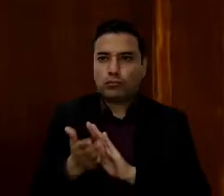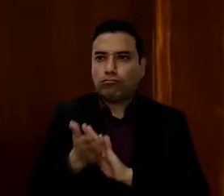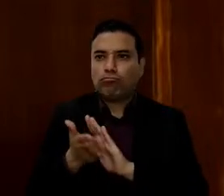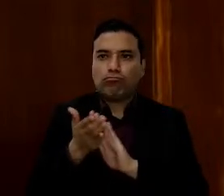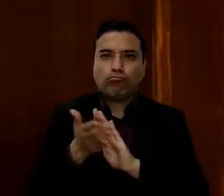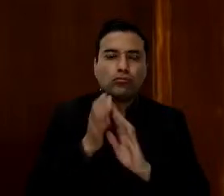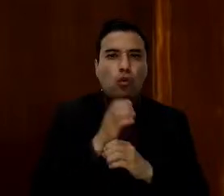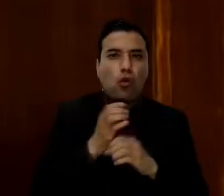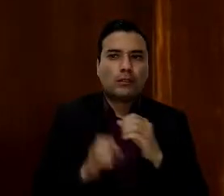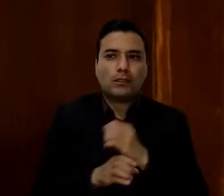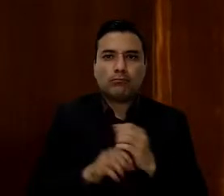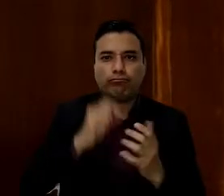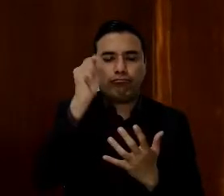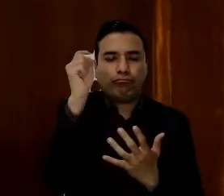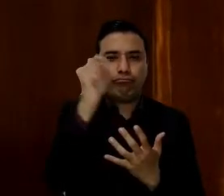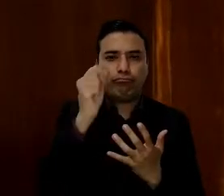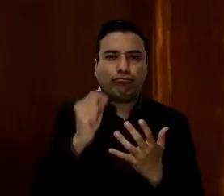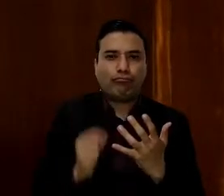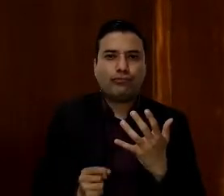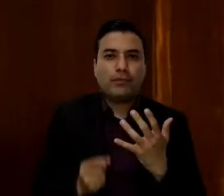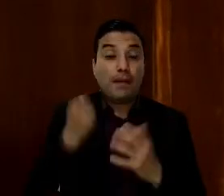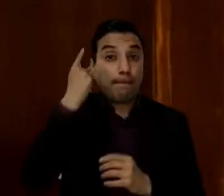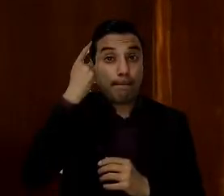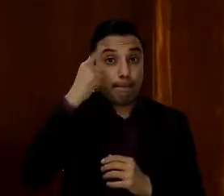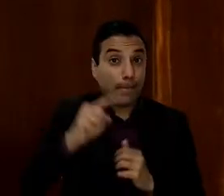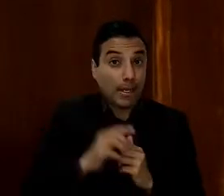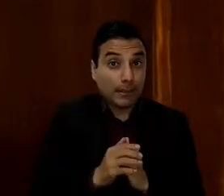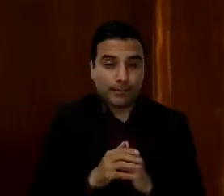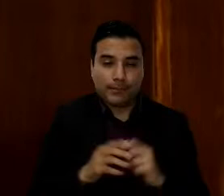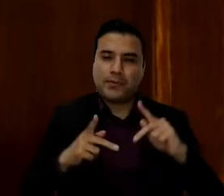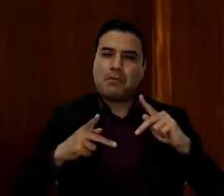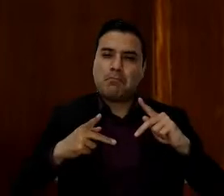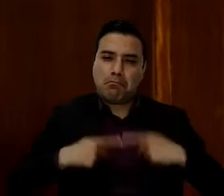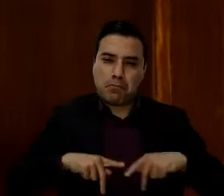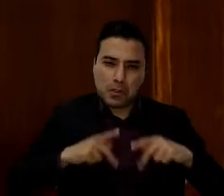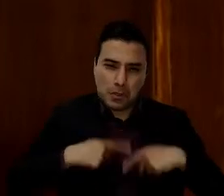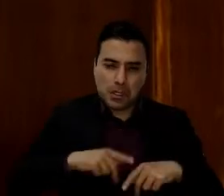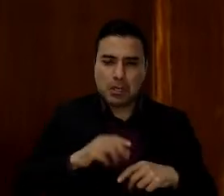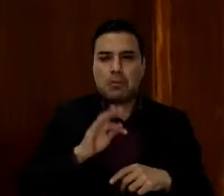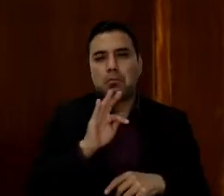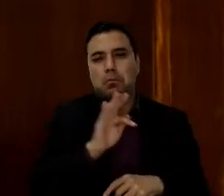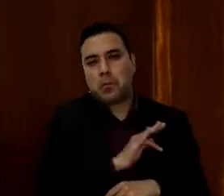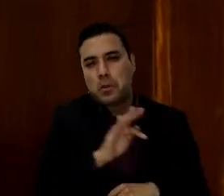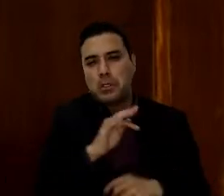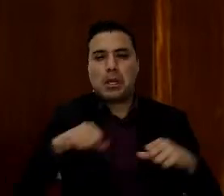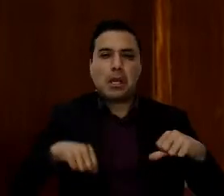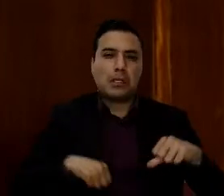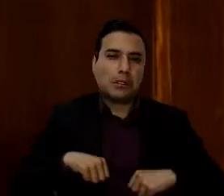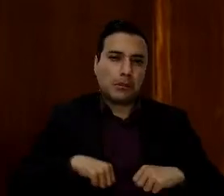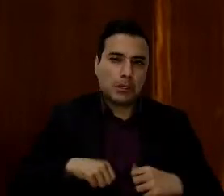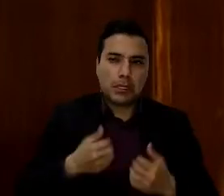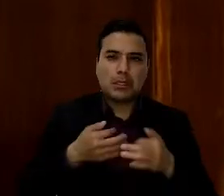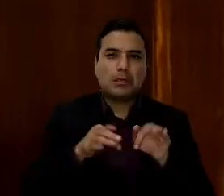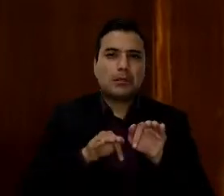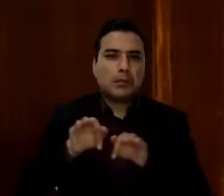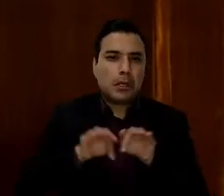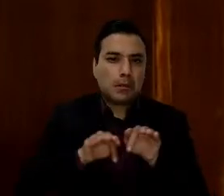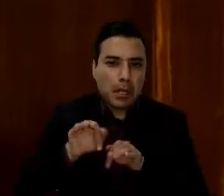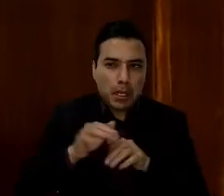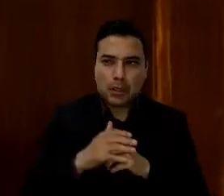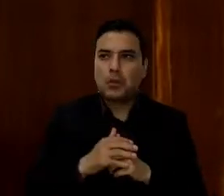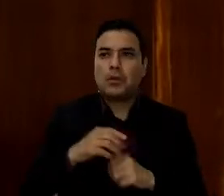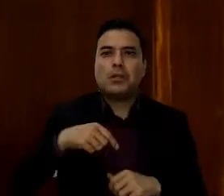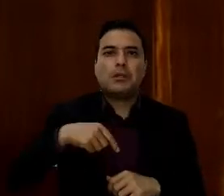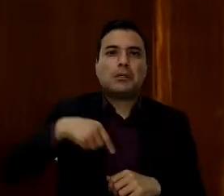soportar la carga y el impacto que tendrán las actividades humanas, productivas, de traslado e incluso